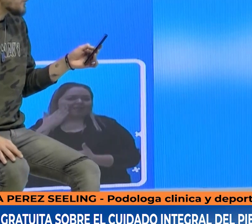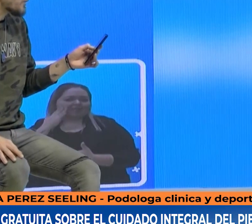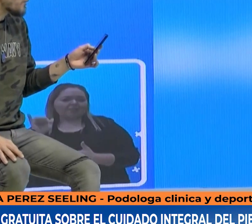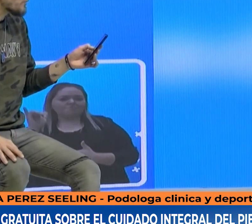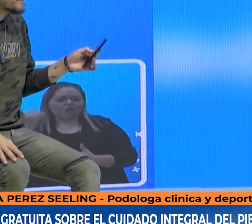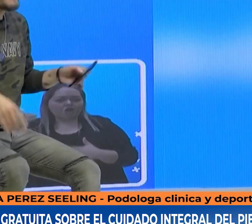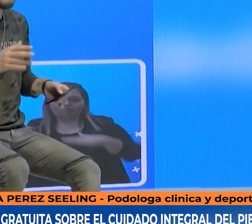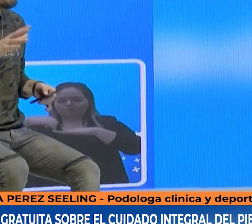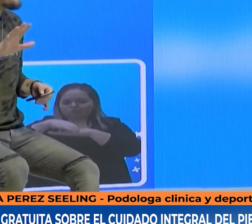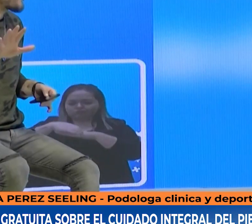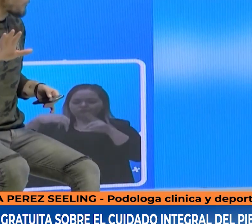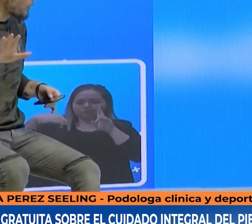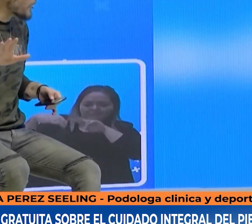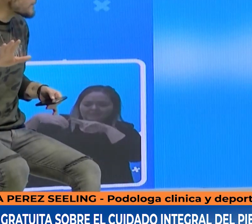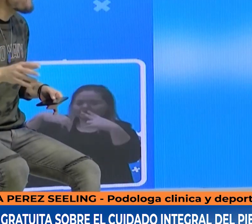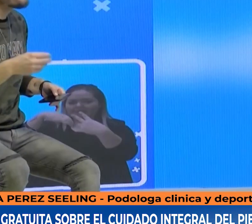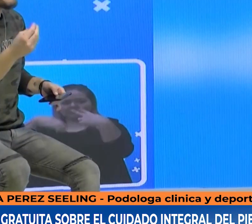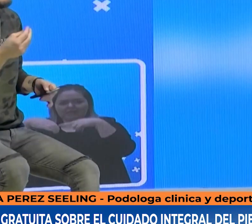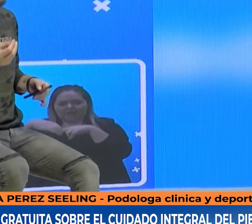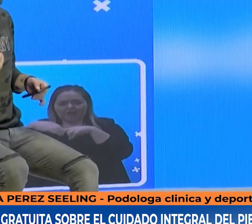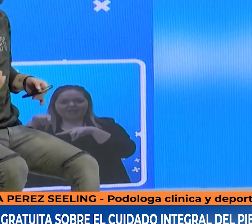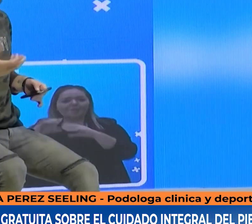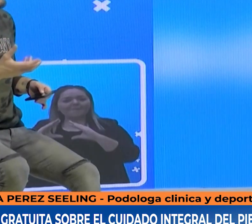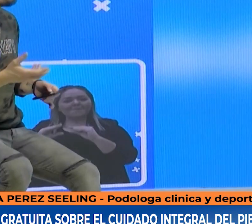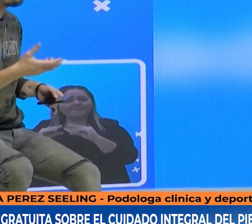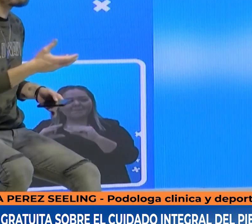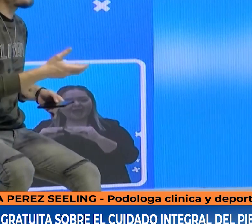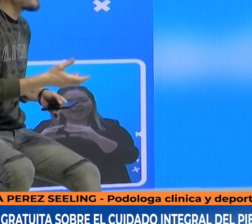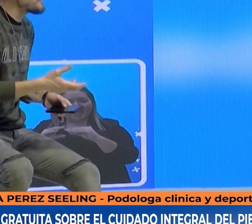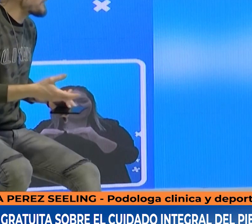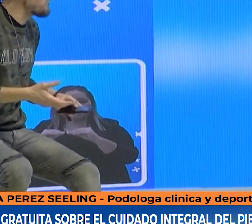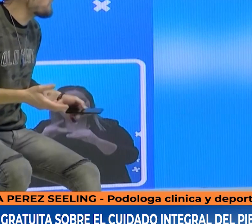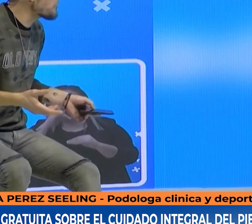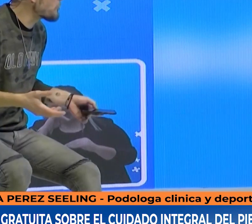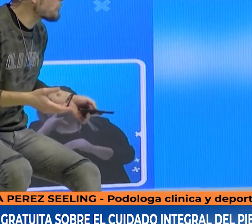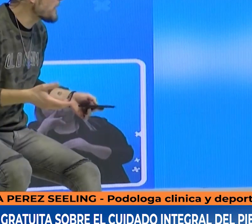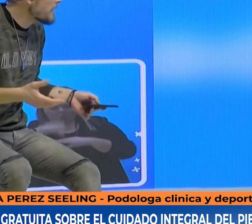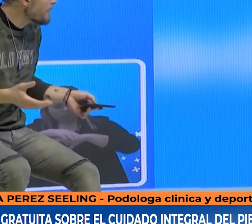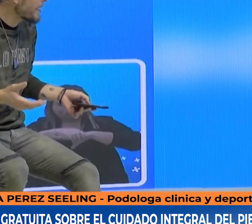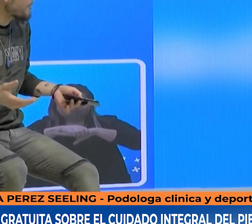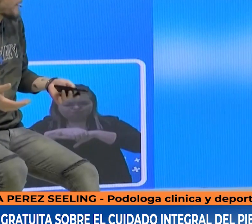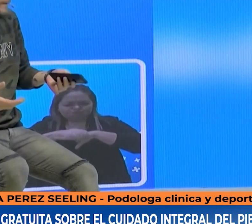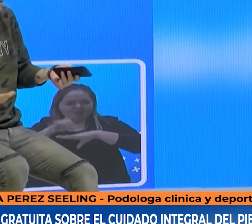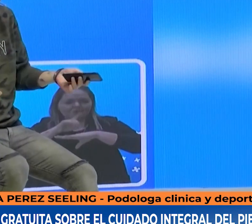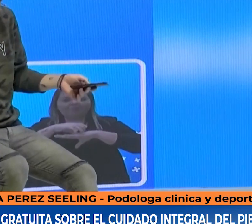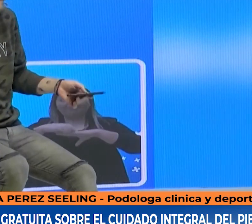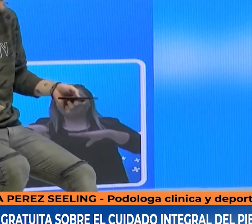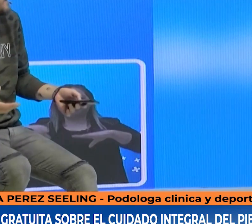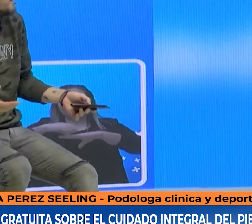repetir la invitación entonces. Todavía faltan algunos días. La gente que le interesa, ¿cómo puede contactarse por ahí con vos o con ustedes